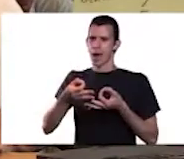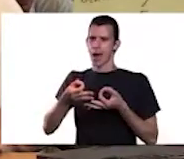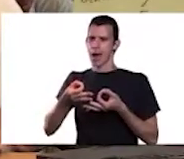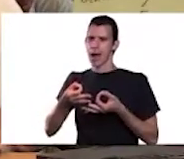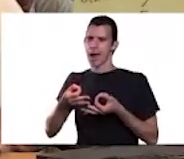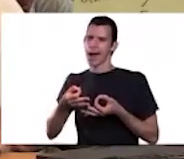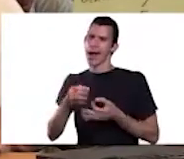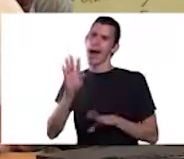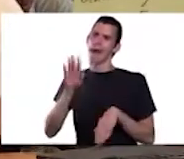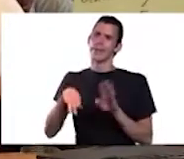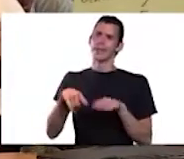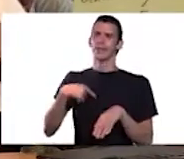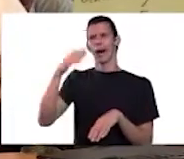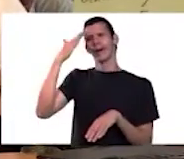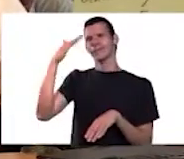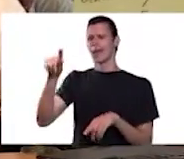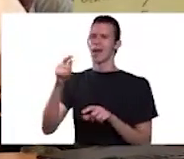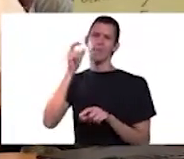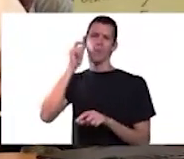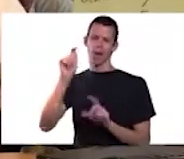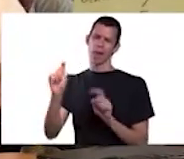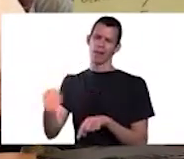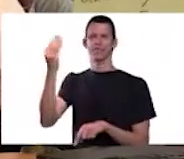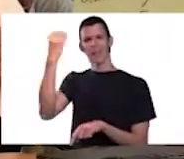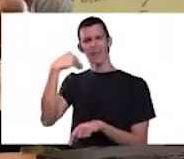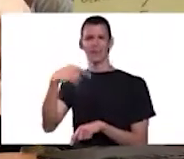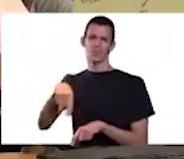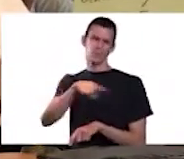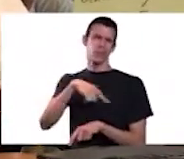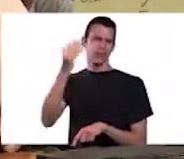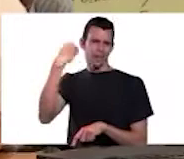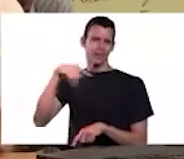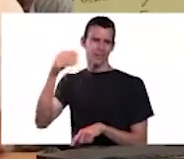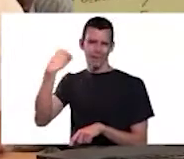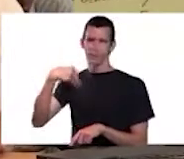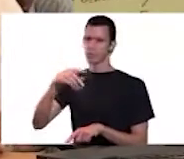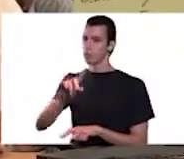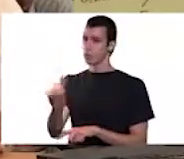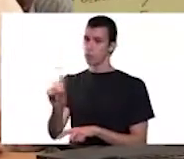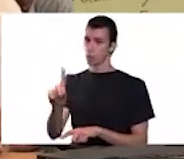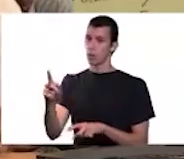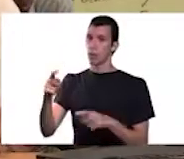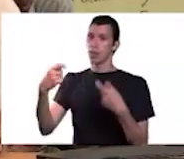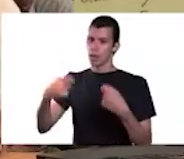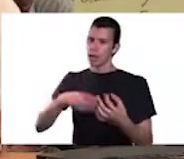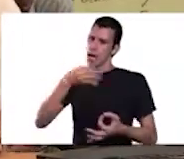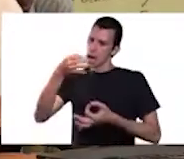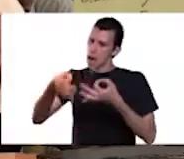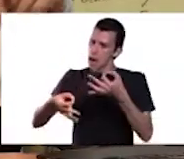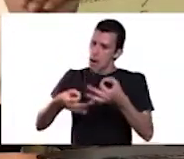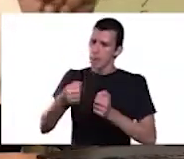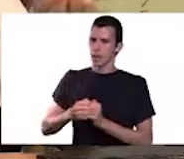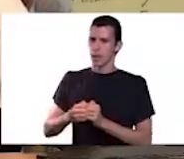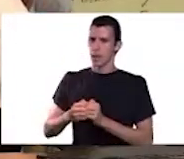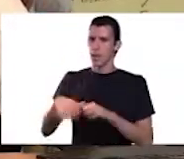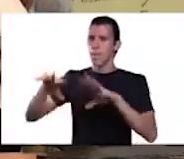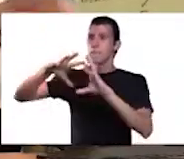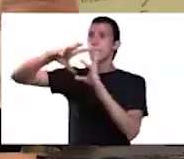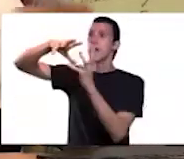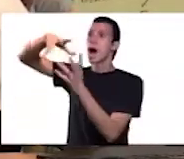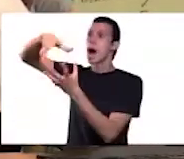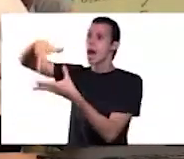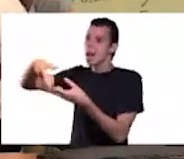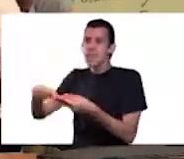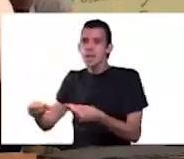para eso, un lenguaje donde no digamos, se supone que está la mujer, no debe suponerse, debe decirse,